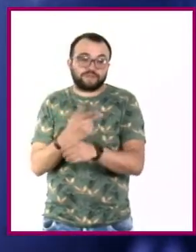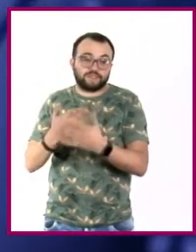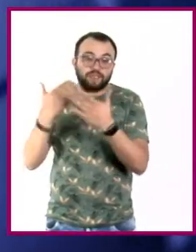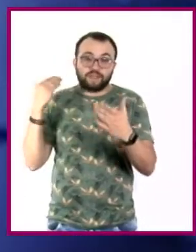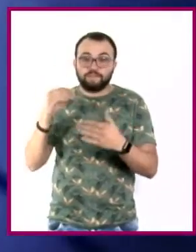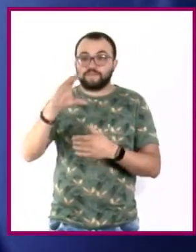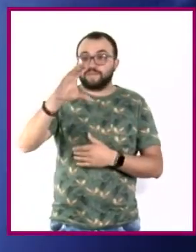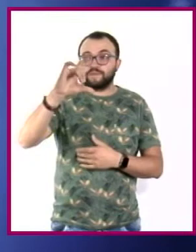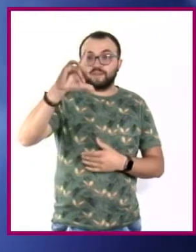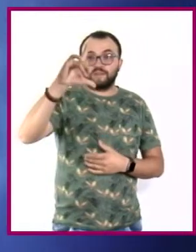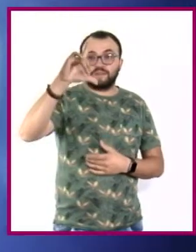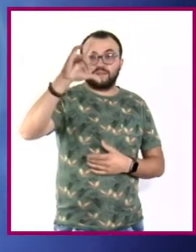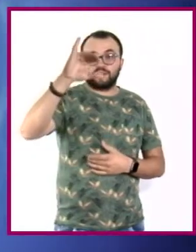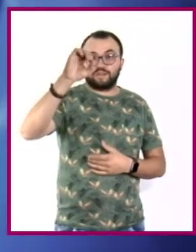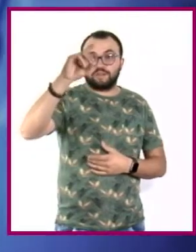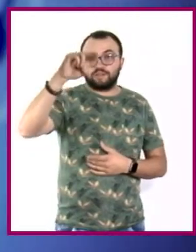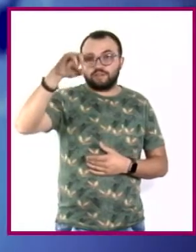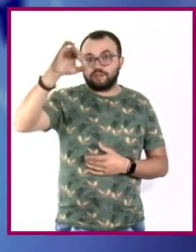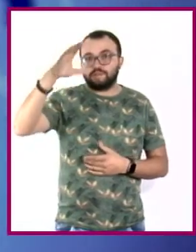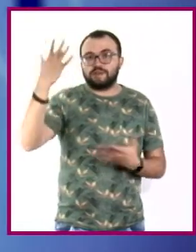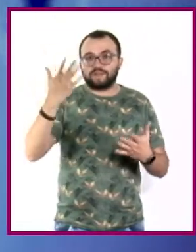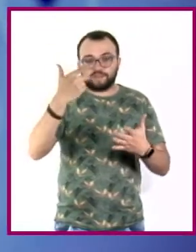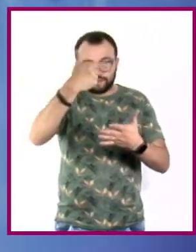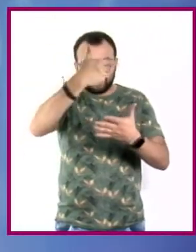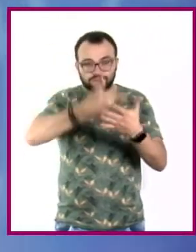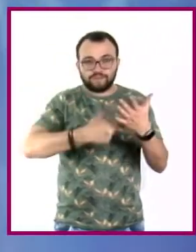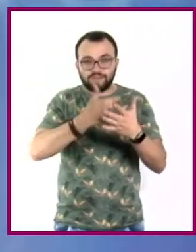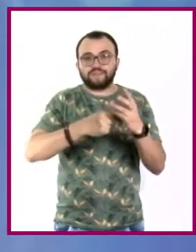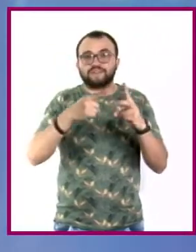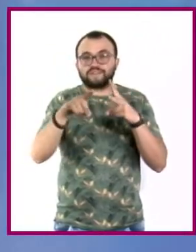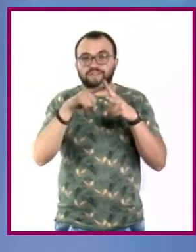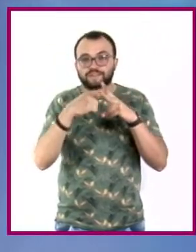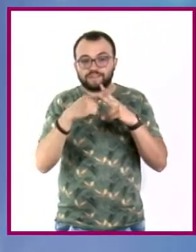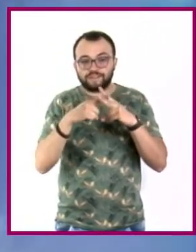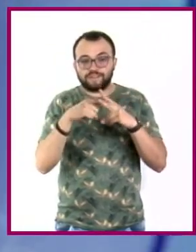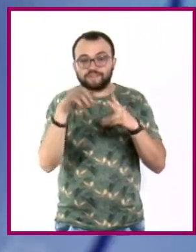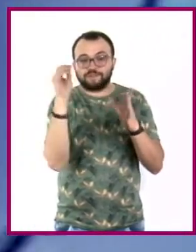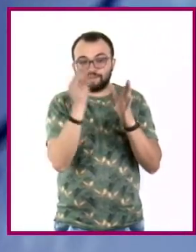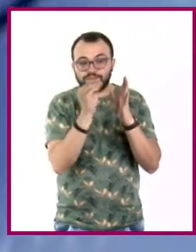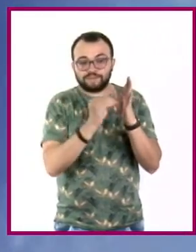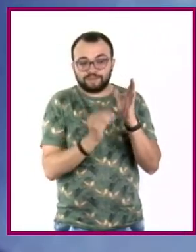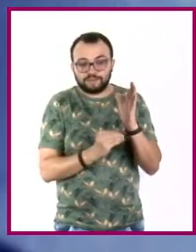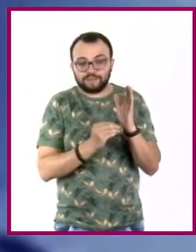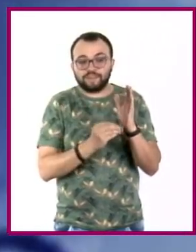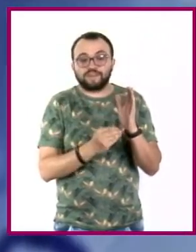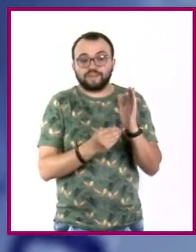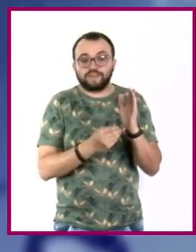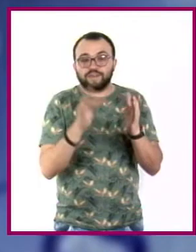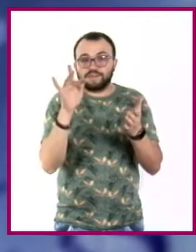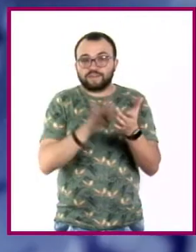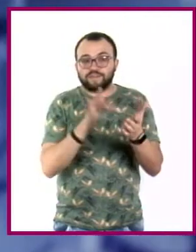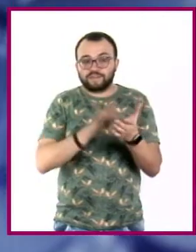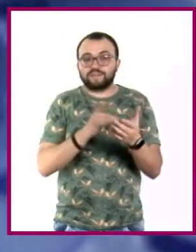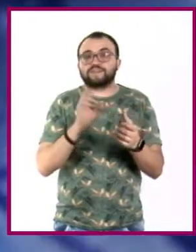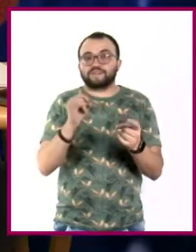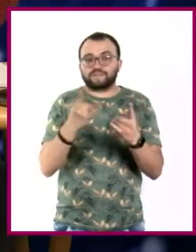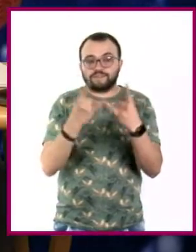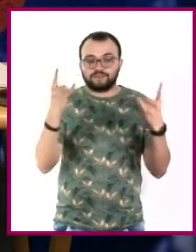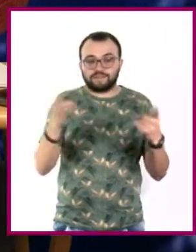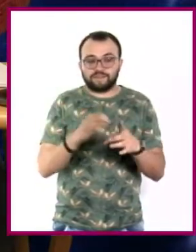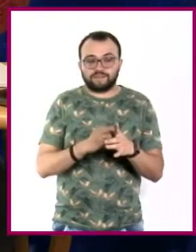la cliodinámica emplea algoritmos, técnicas estadísticas y sobre todo la digitalización de documentos